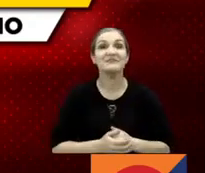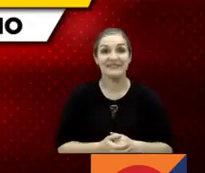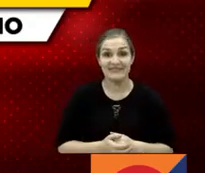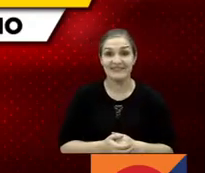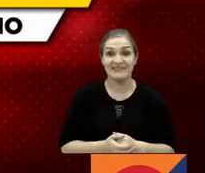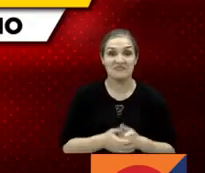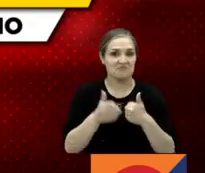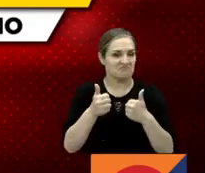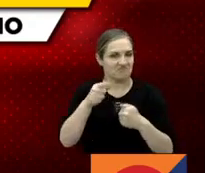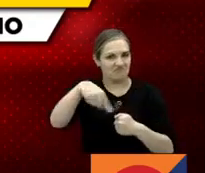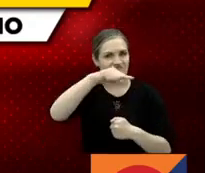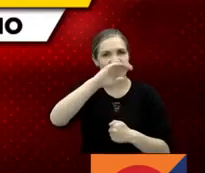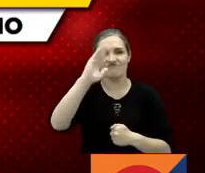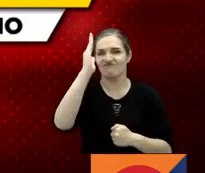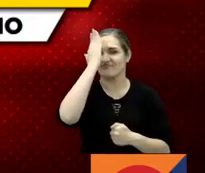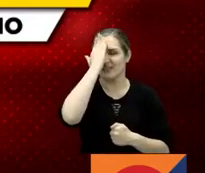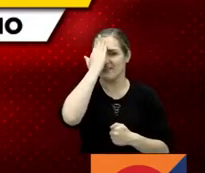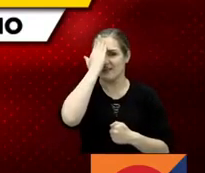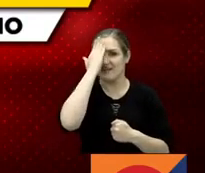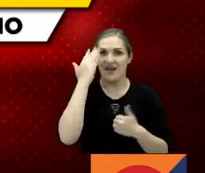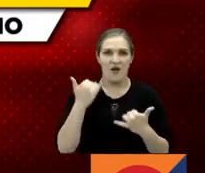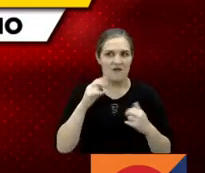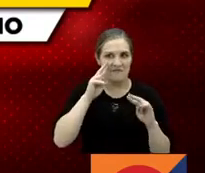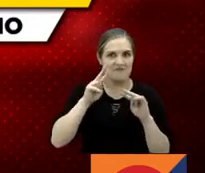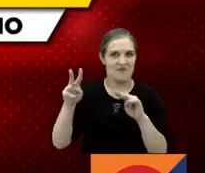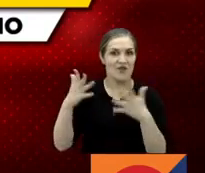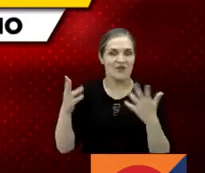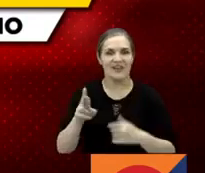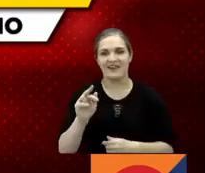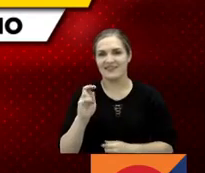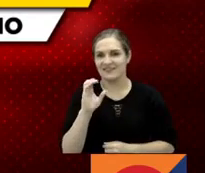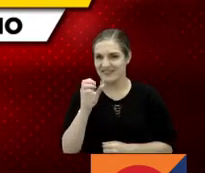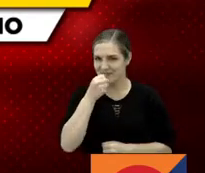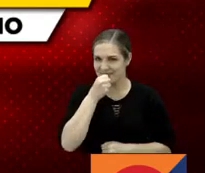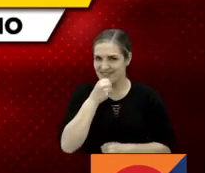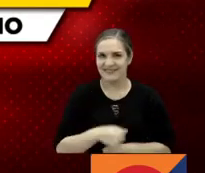supuesto todo lo vamos a tener acá en RTBC Noticias.